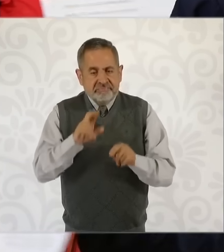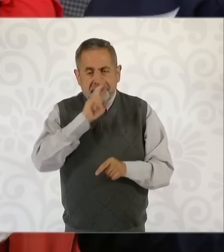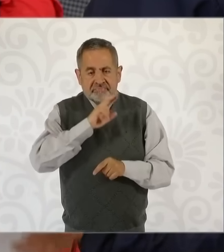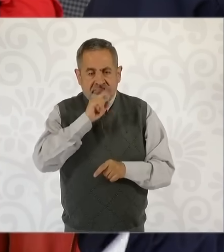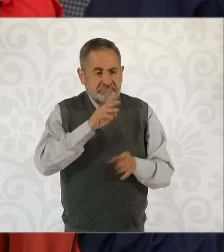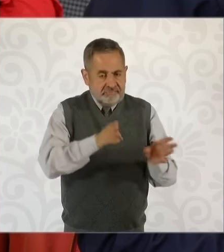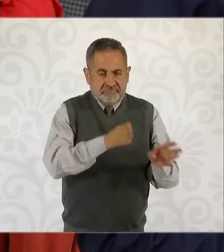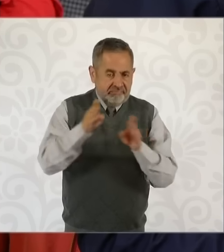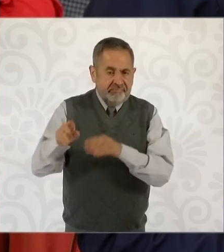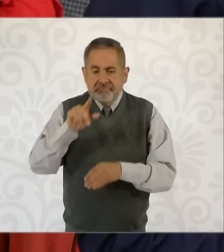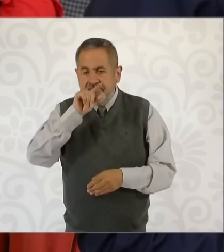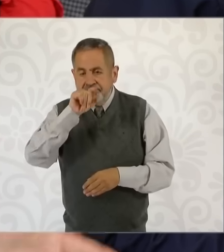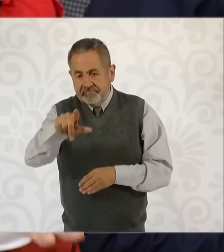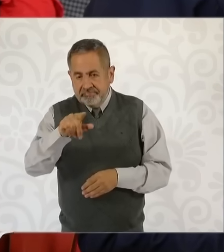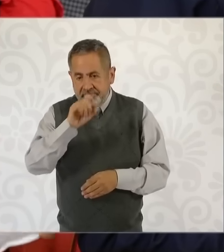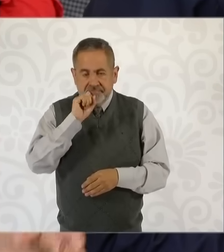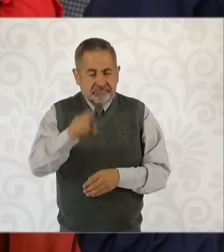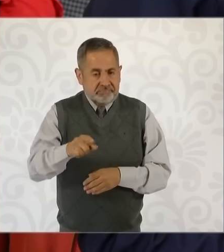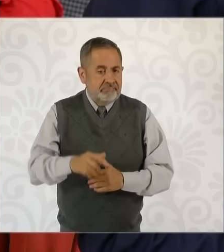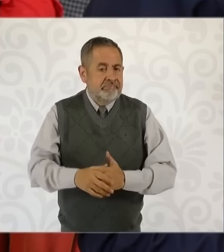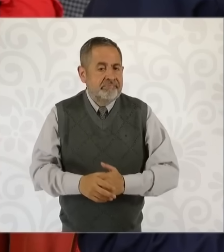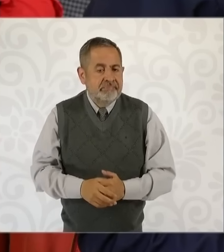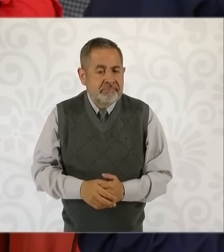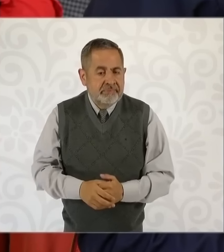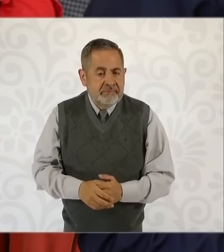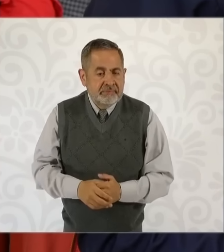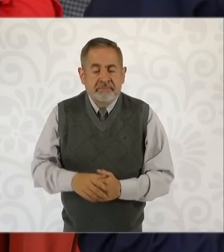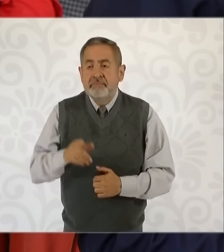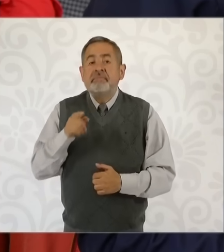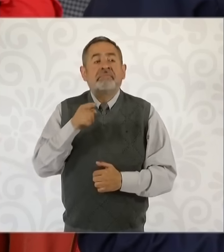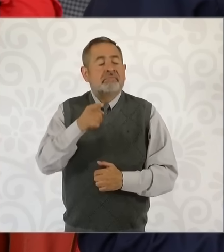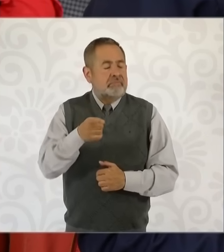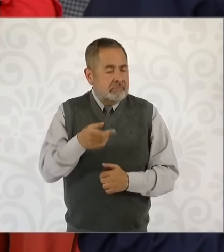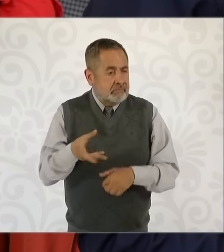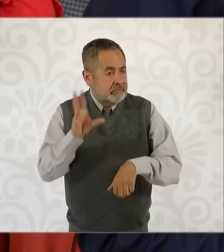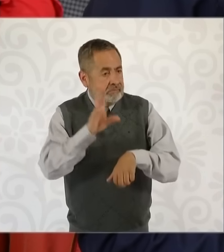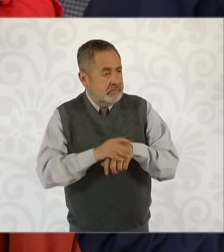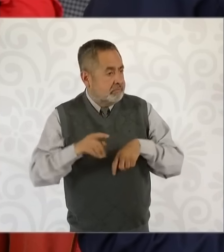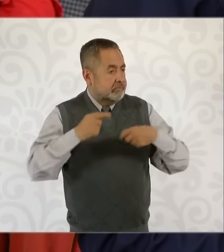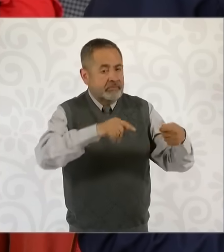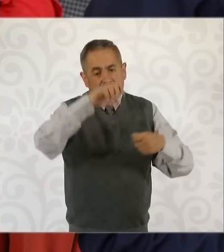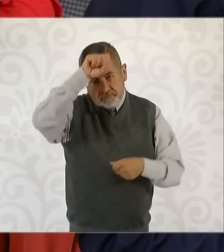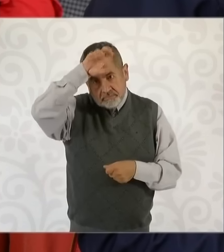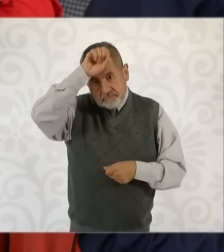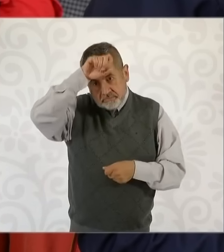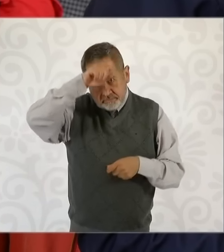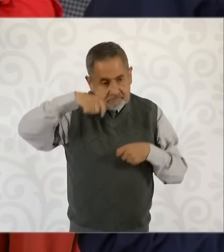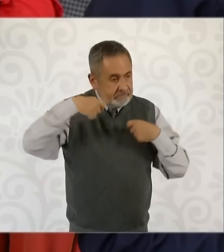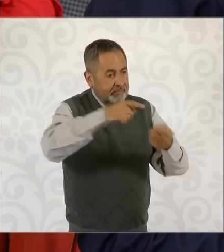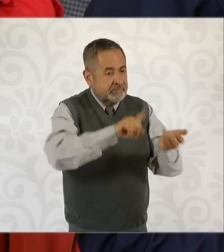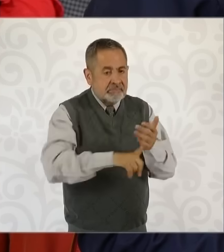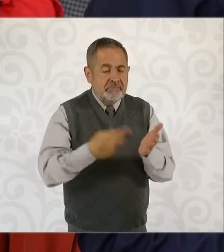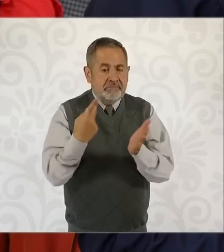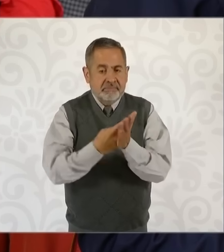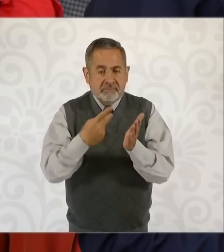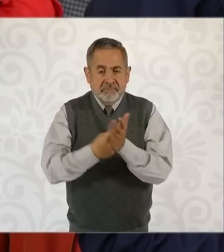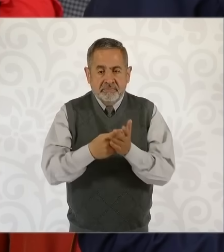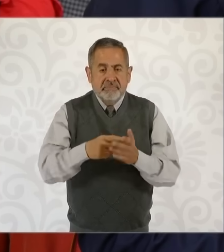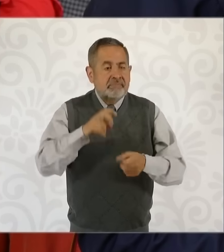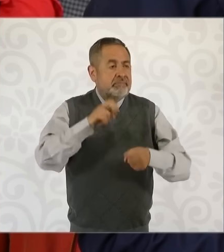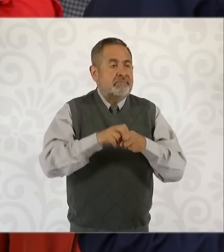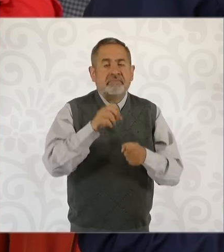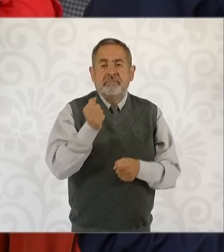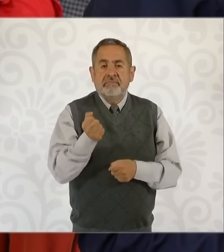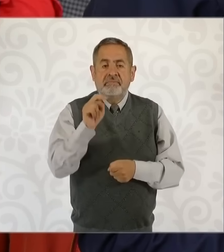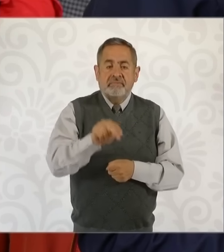a Jalisco, ya autorizaron una minera de plata, La Terronera, en San Sebastián